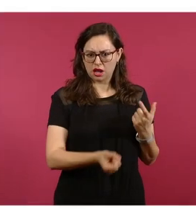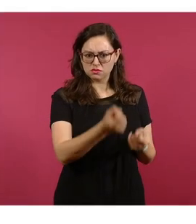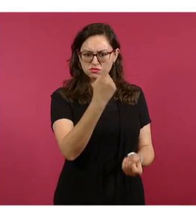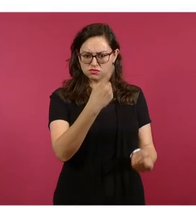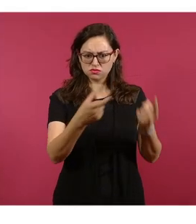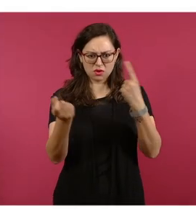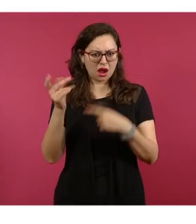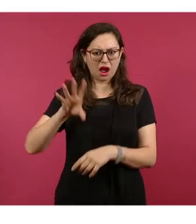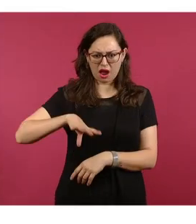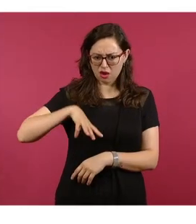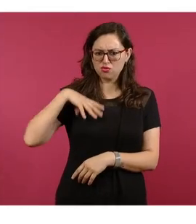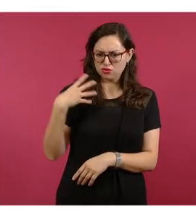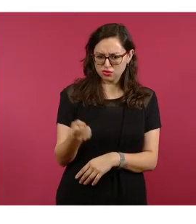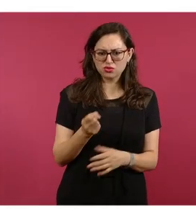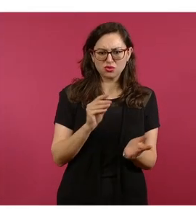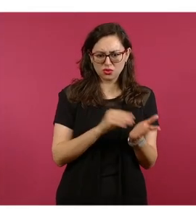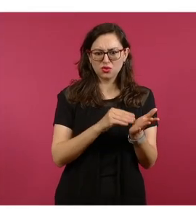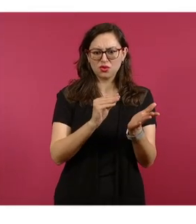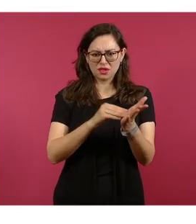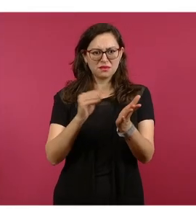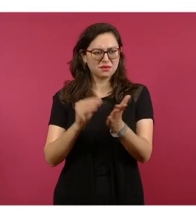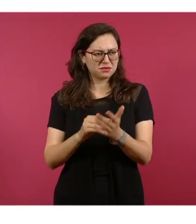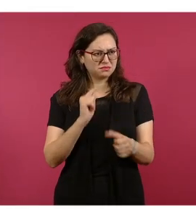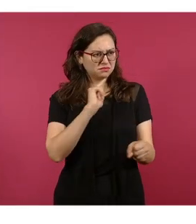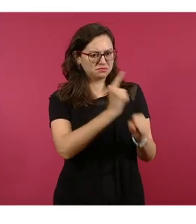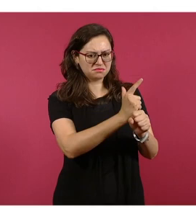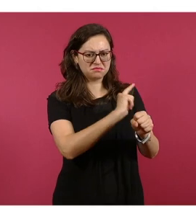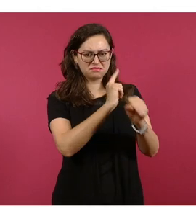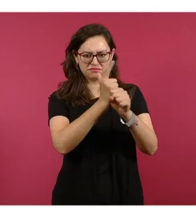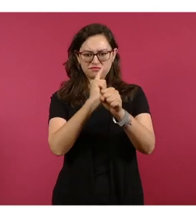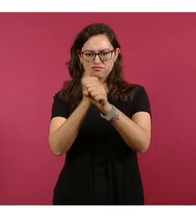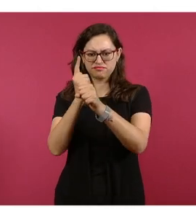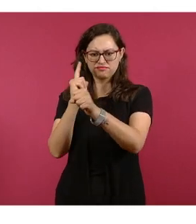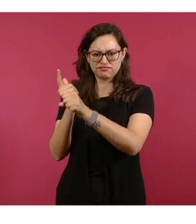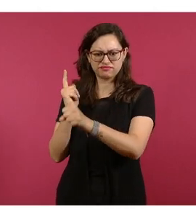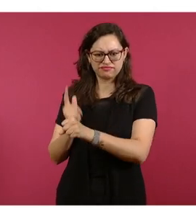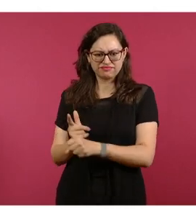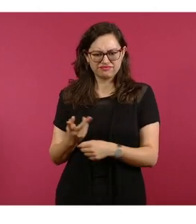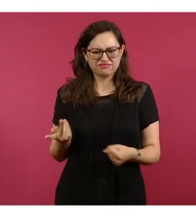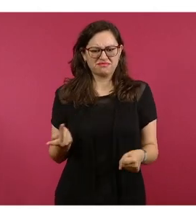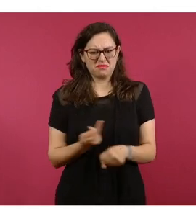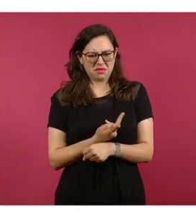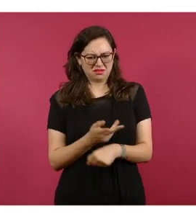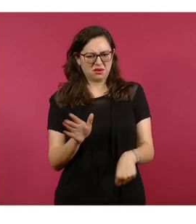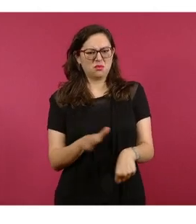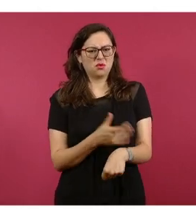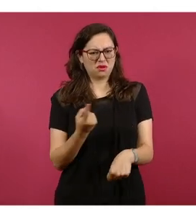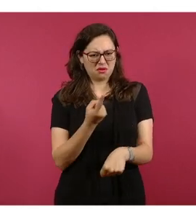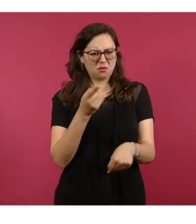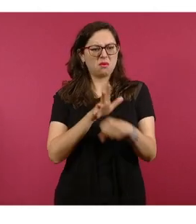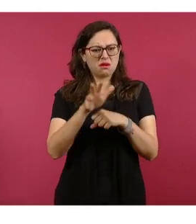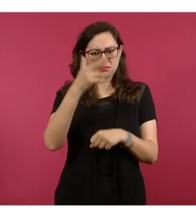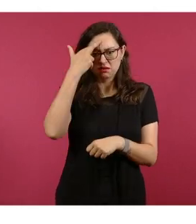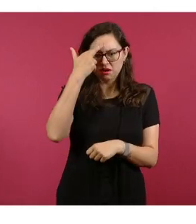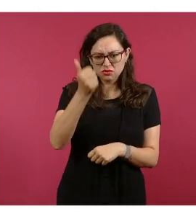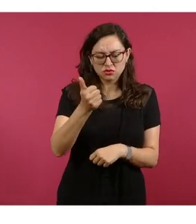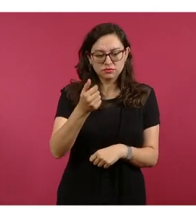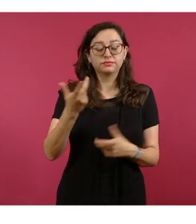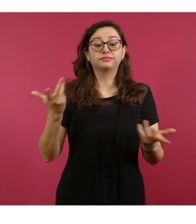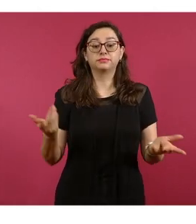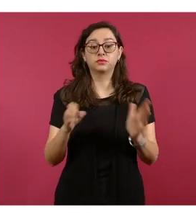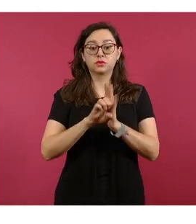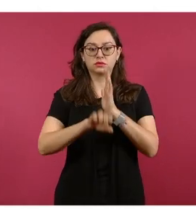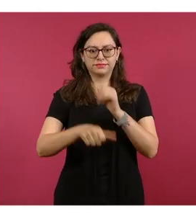precios bastante elevados. Desde luego estamos dando seguimiento al comportamiento comercial que ellas tienen. Y así, por ejemplo, cachamos a